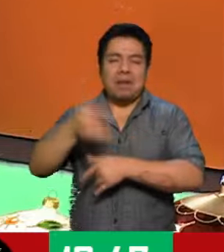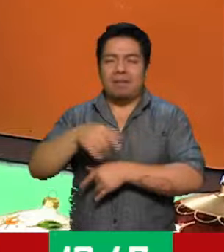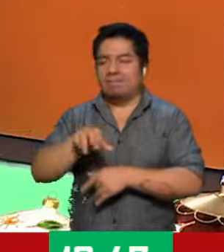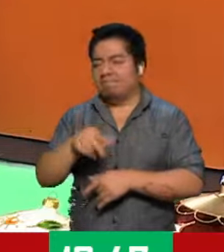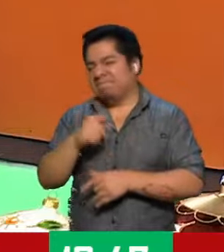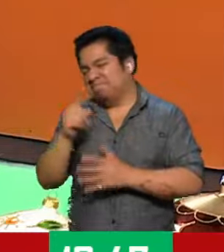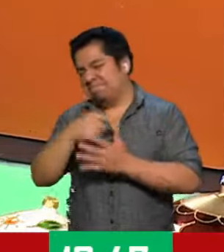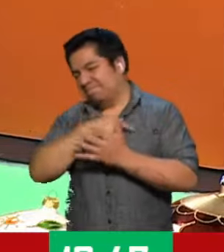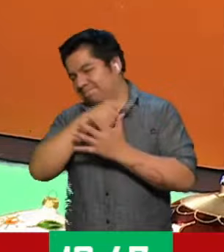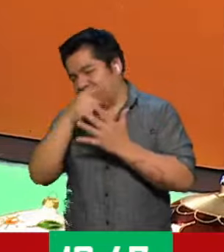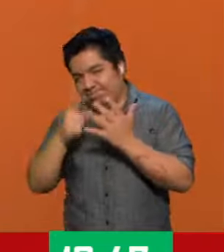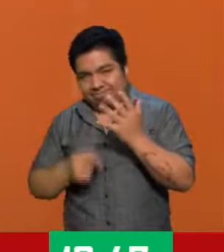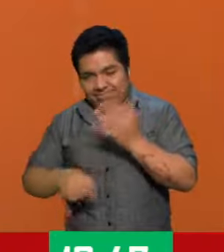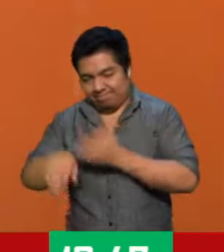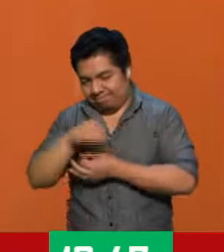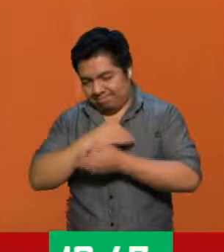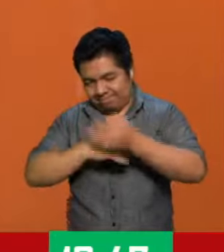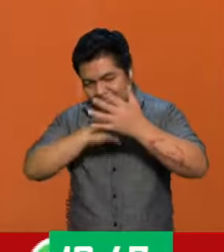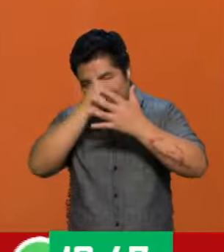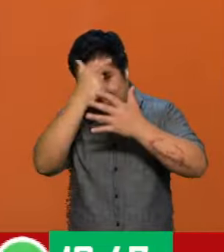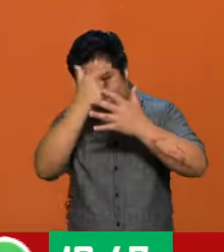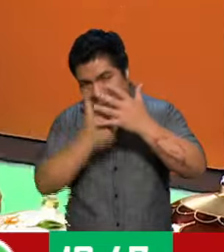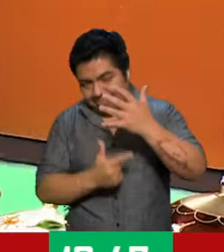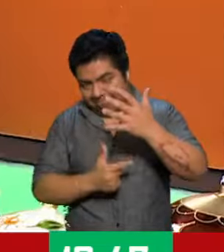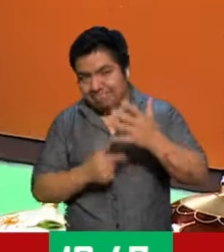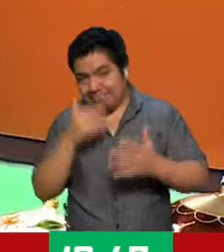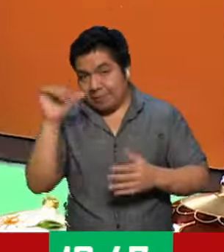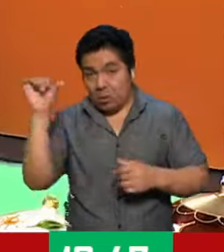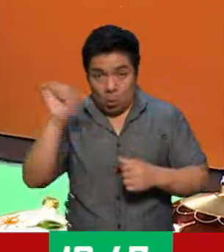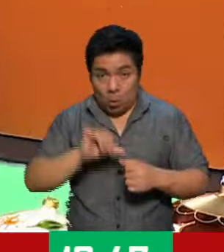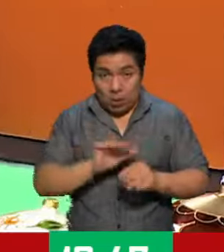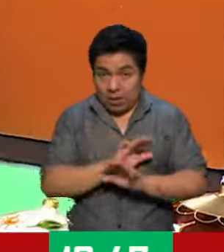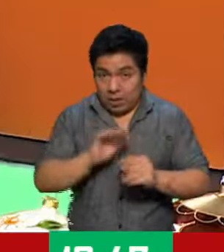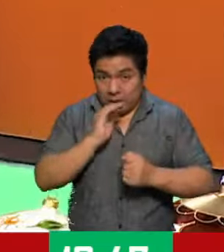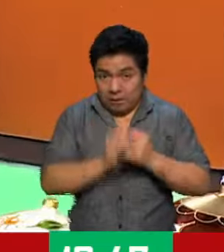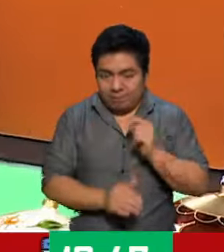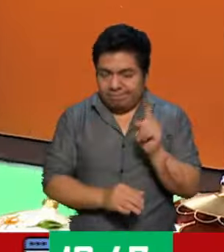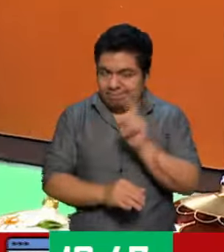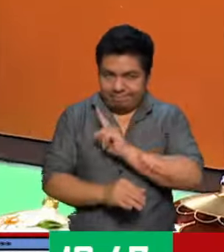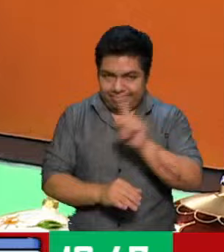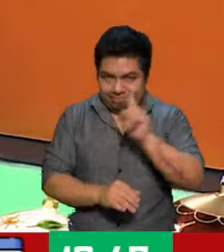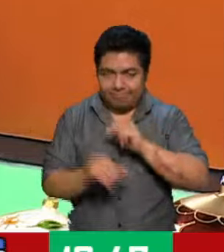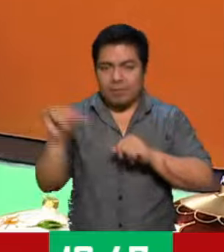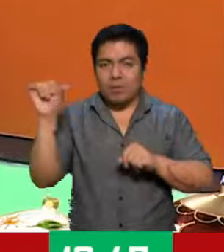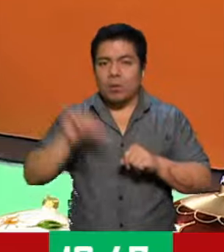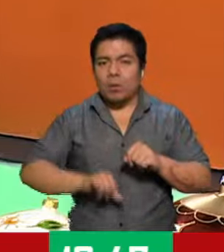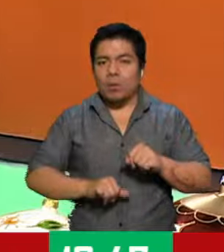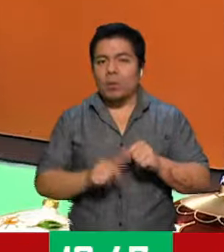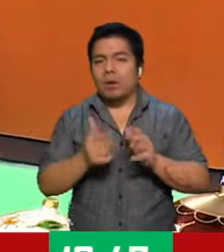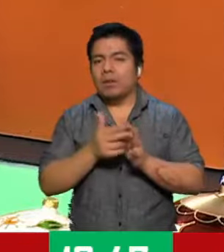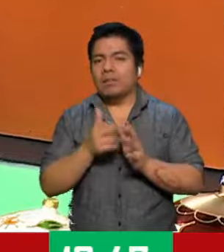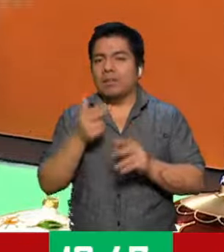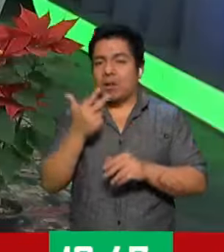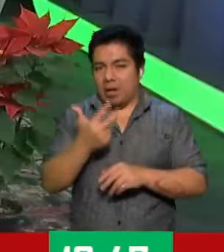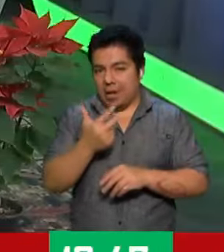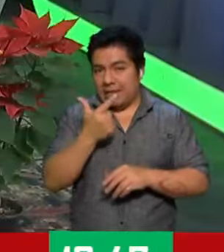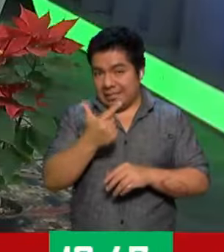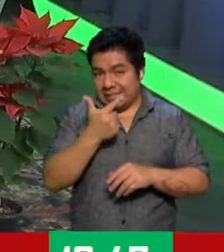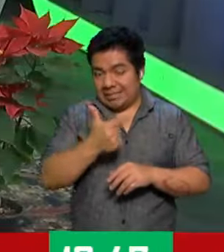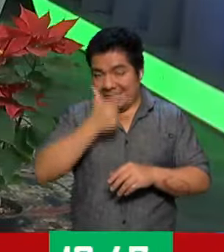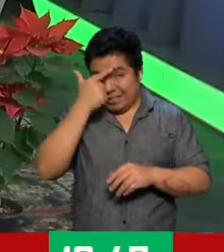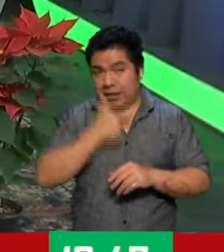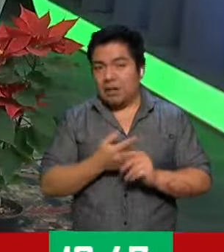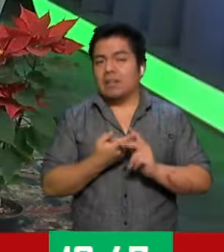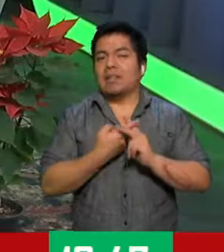Pero mire, ponme toda la cartelera. Porque no solo es hoy. No solo es hoy. ¿Hoy a qué horas arranca? Hoy hasta el domingo, ¿no? Hoy a las 7 de la